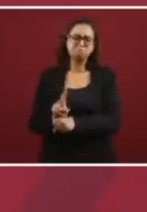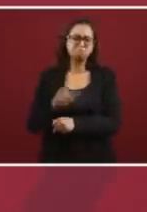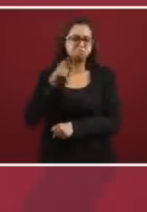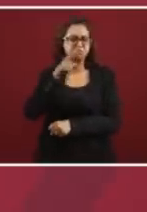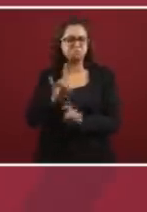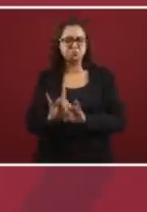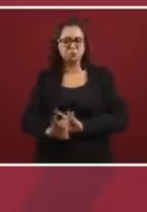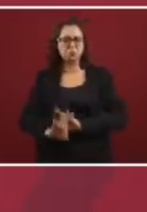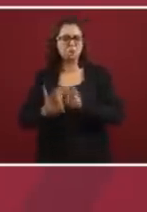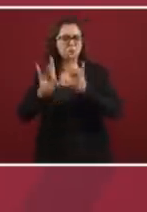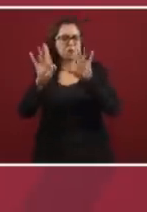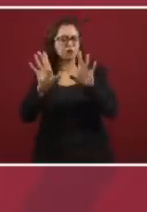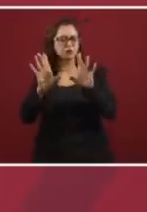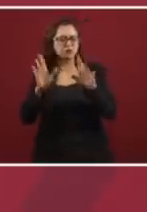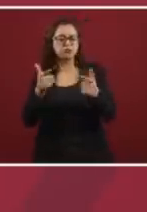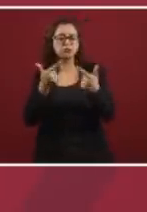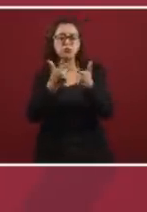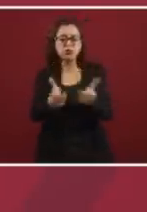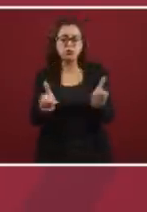grupo